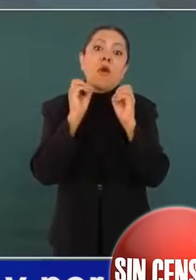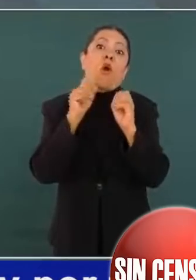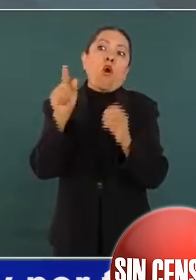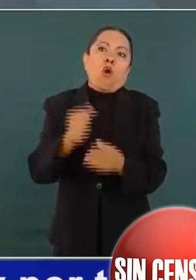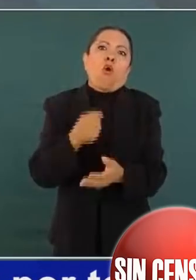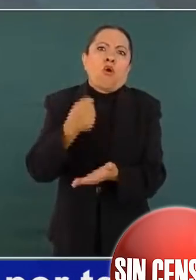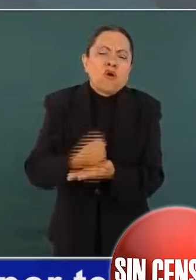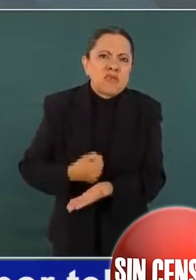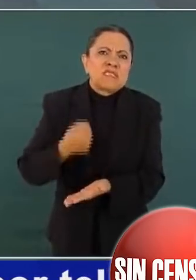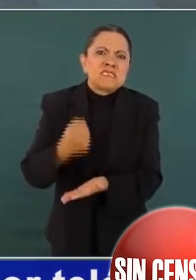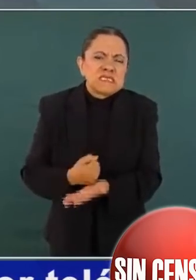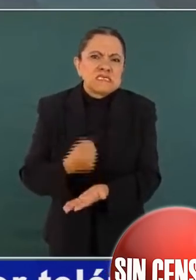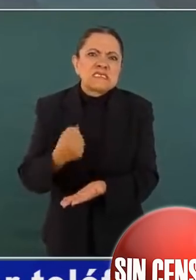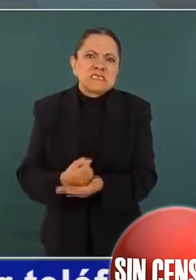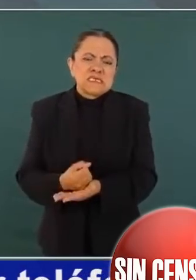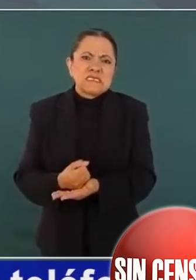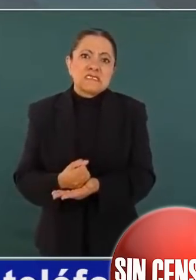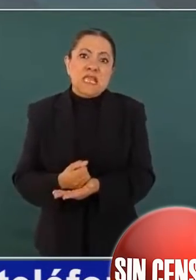estas